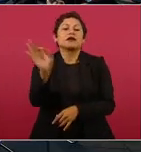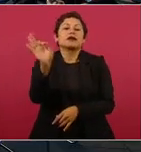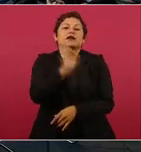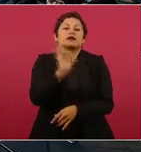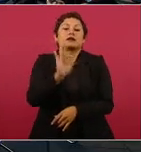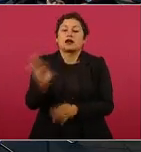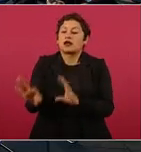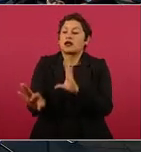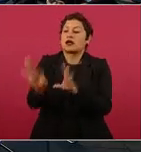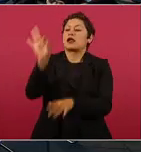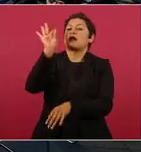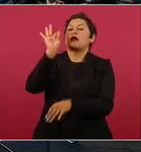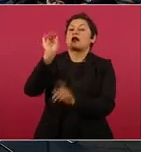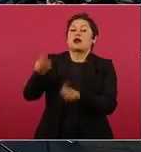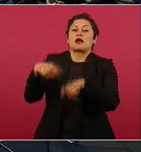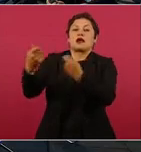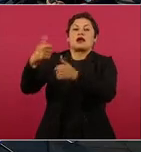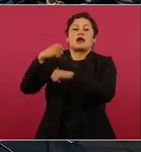dice,